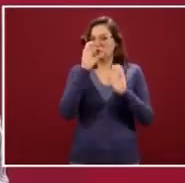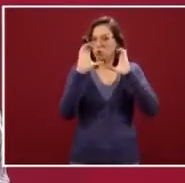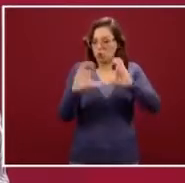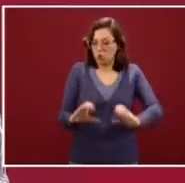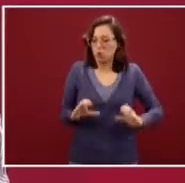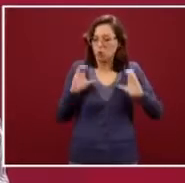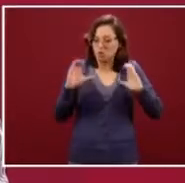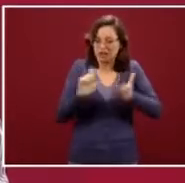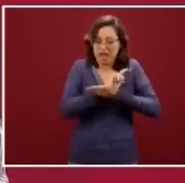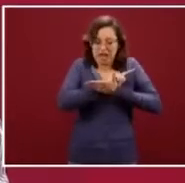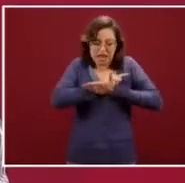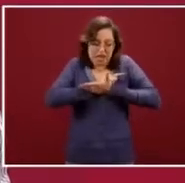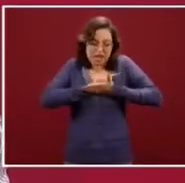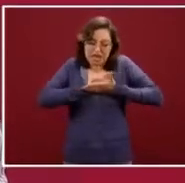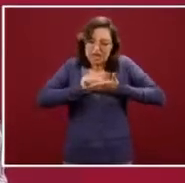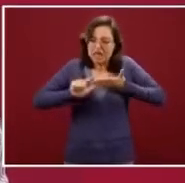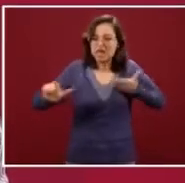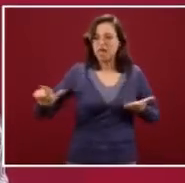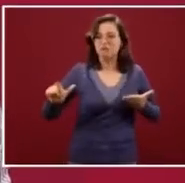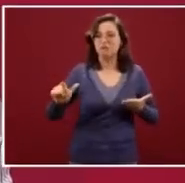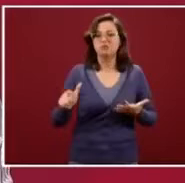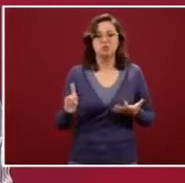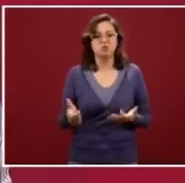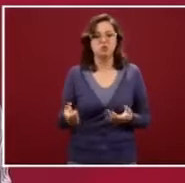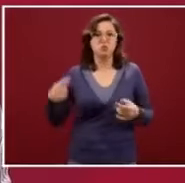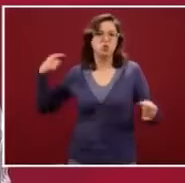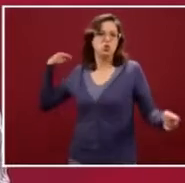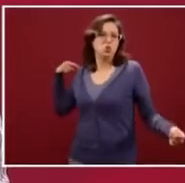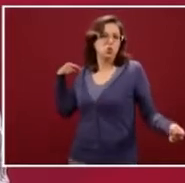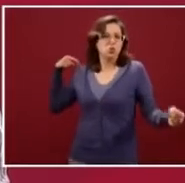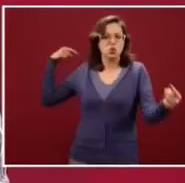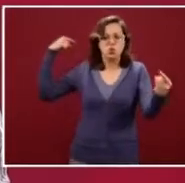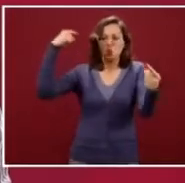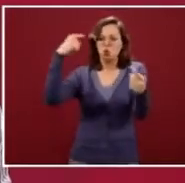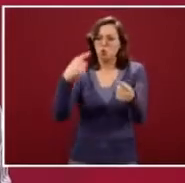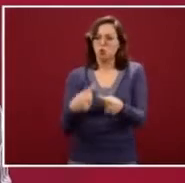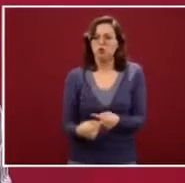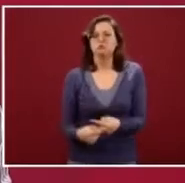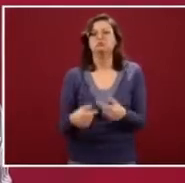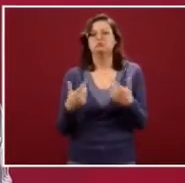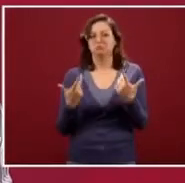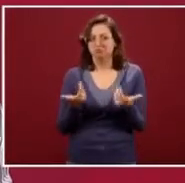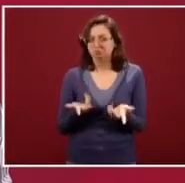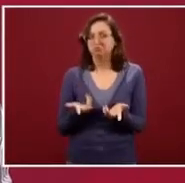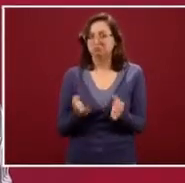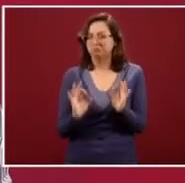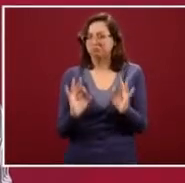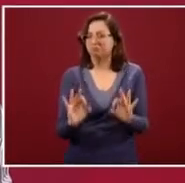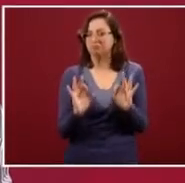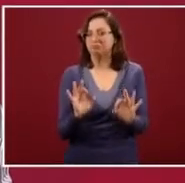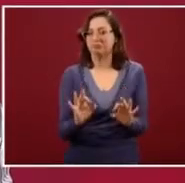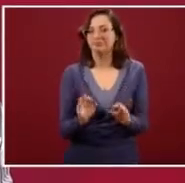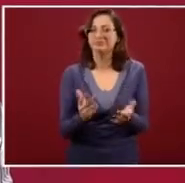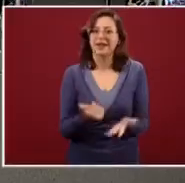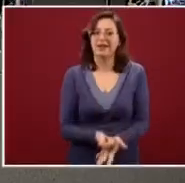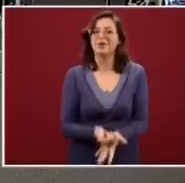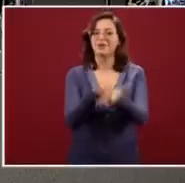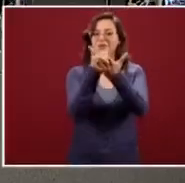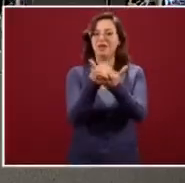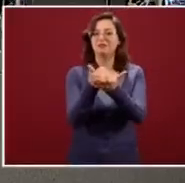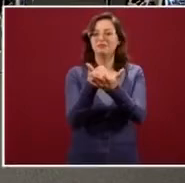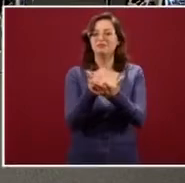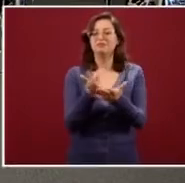seguridad sanitaria y estos han estado en vigor desde que empezó la fase de preparación. También lo que eso nos permite